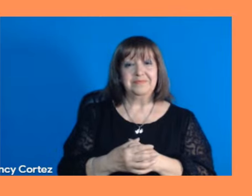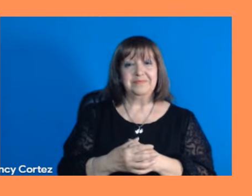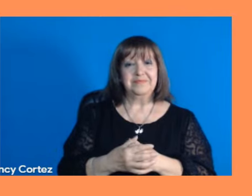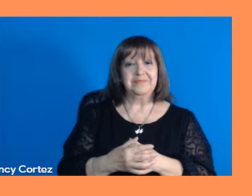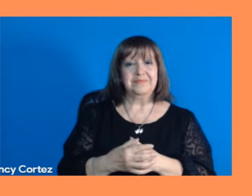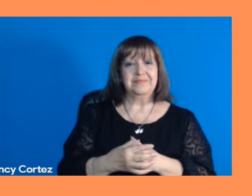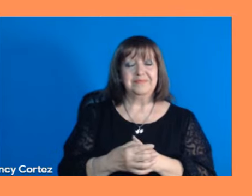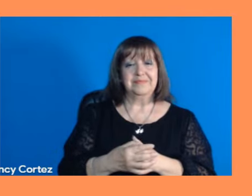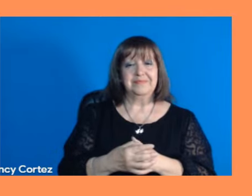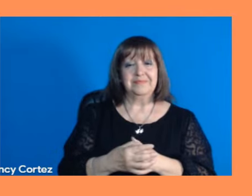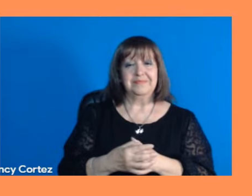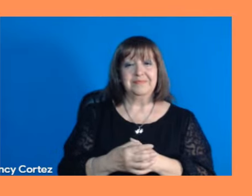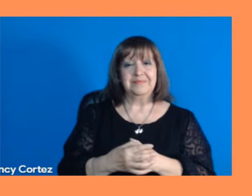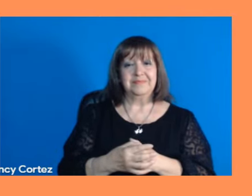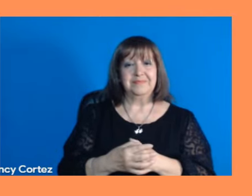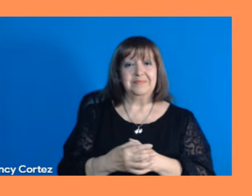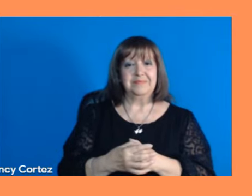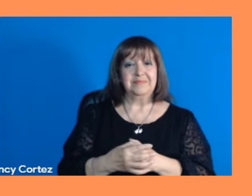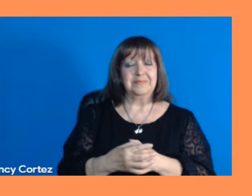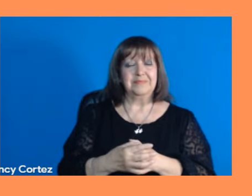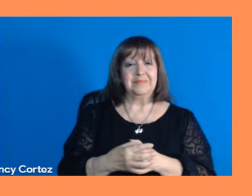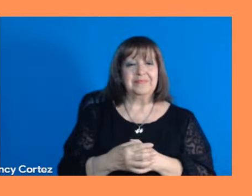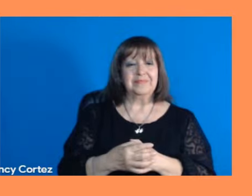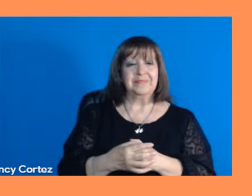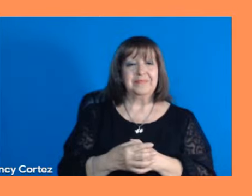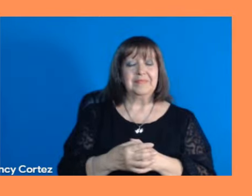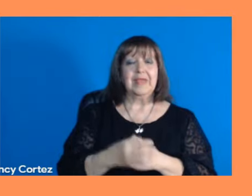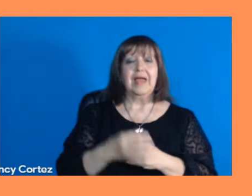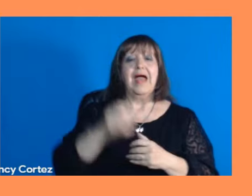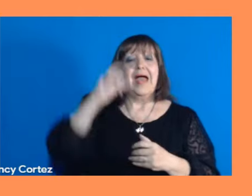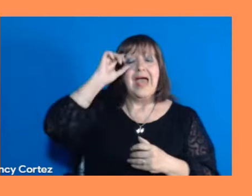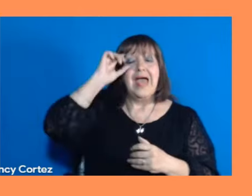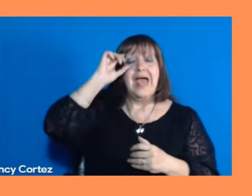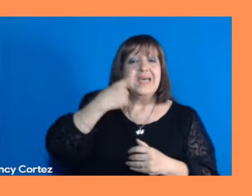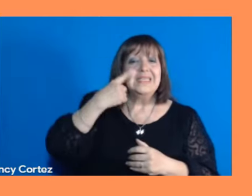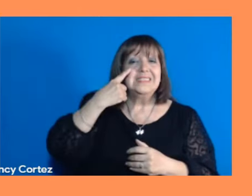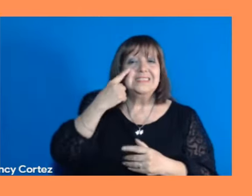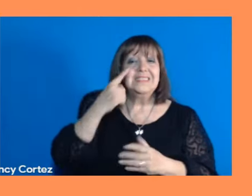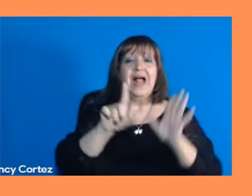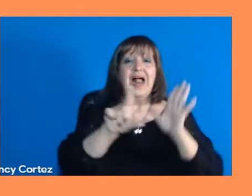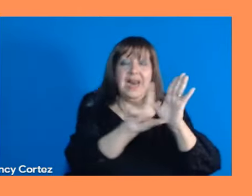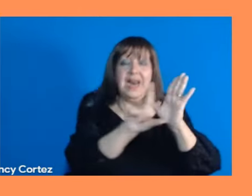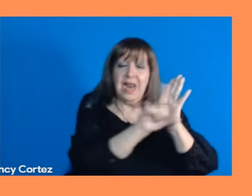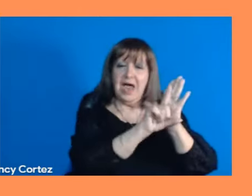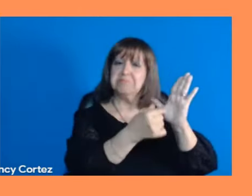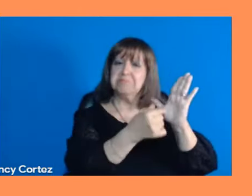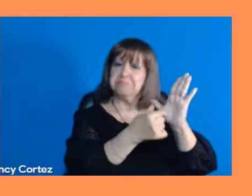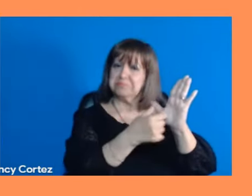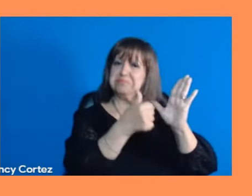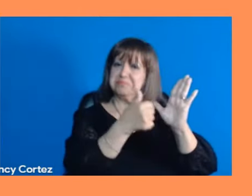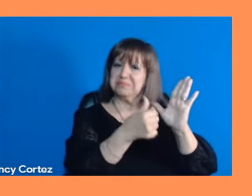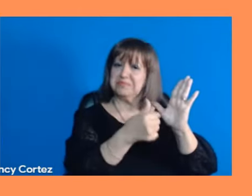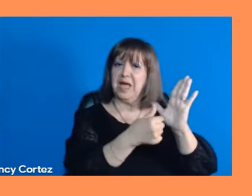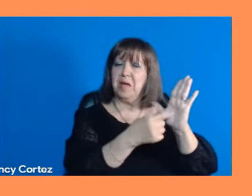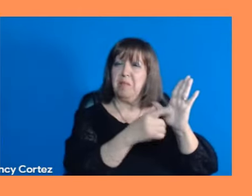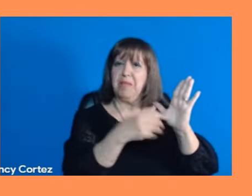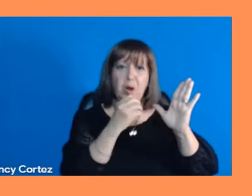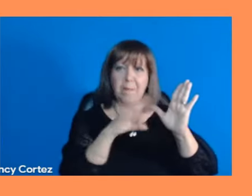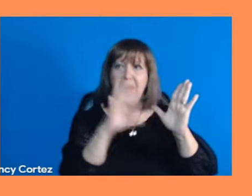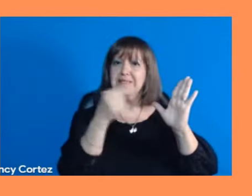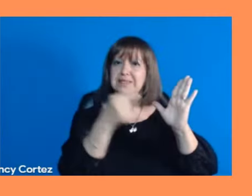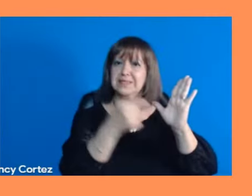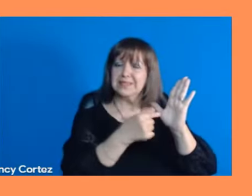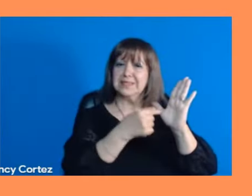Y porque la ESI es más que una ley, es la esperanza de vidas plenas y dignas para todas, todos y todes en un